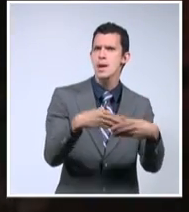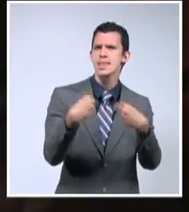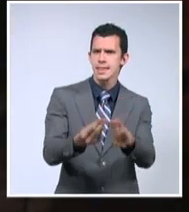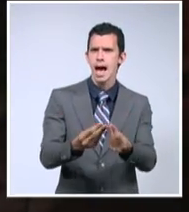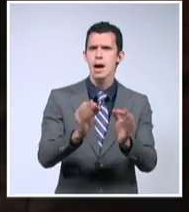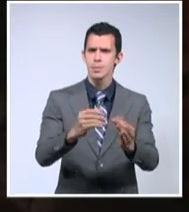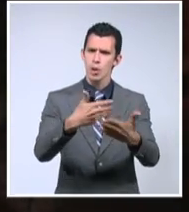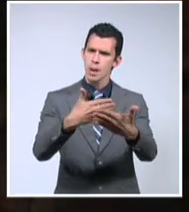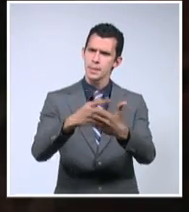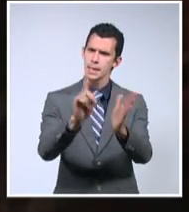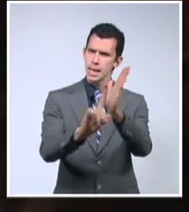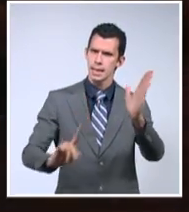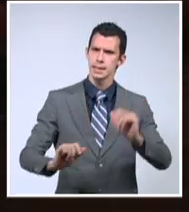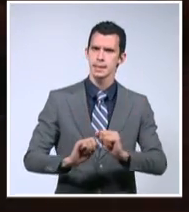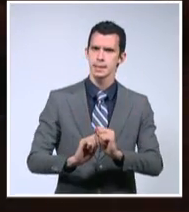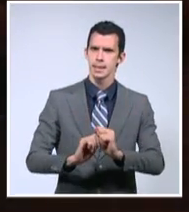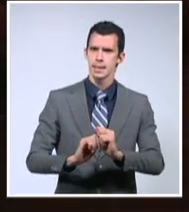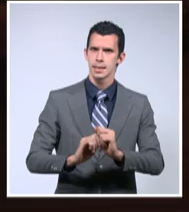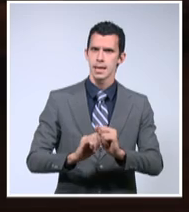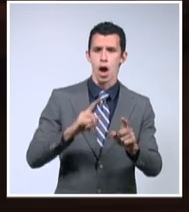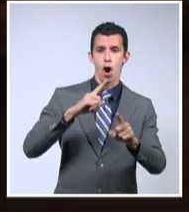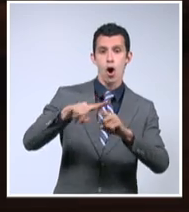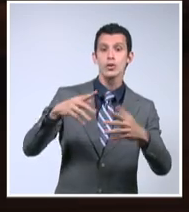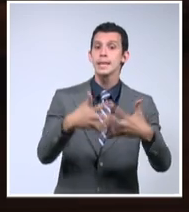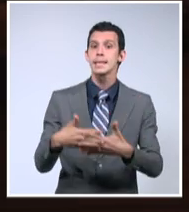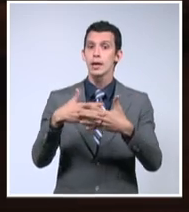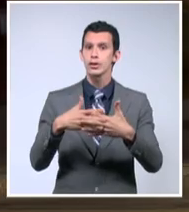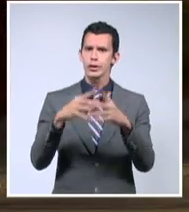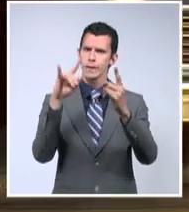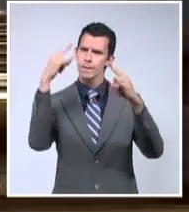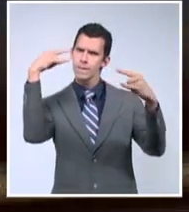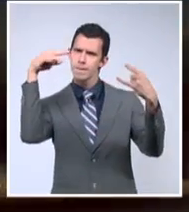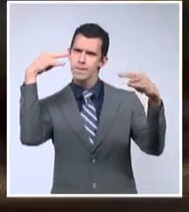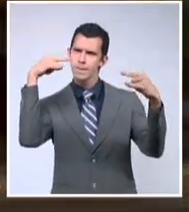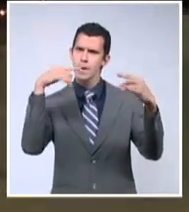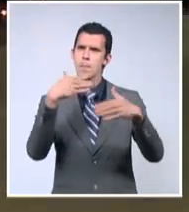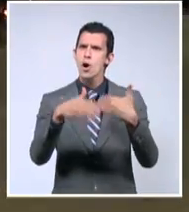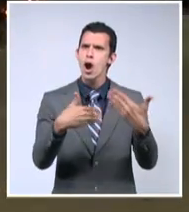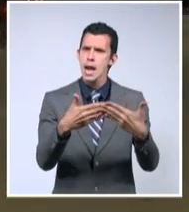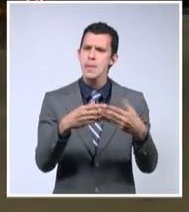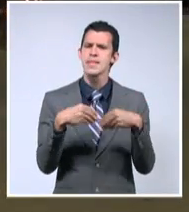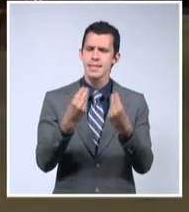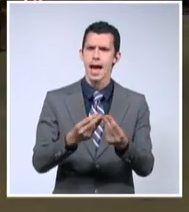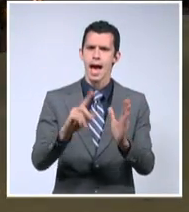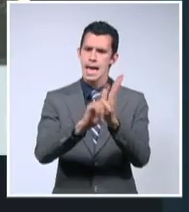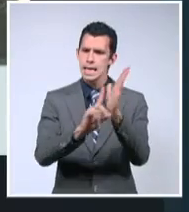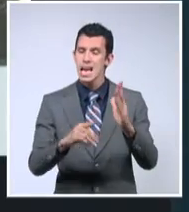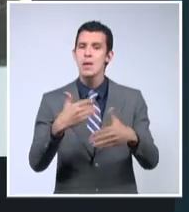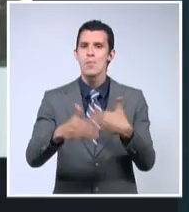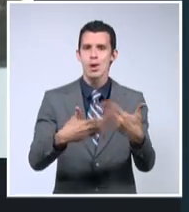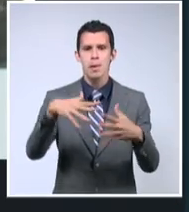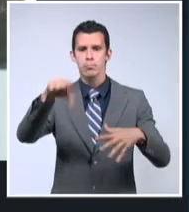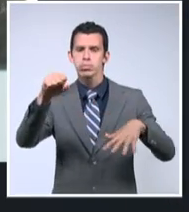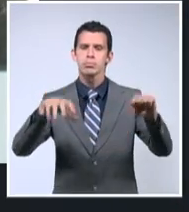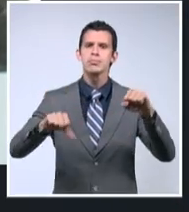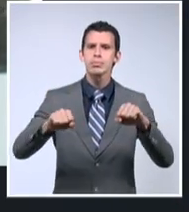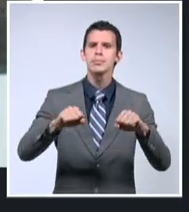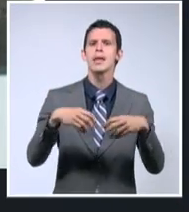la intención de crear en la población malestar, descontento e irritación. Los directivos del Grupo